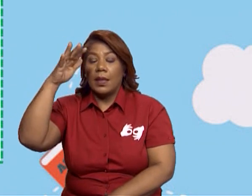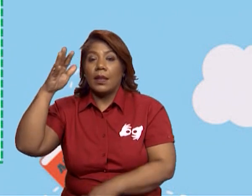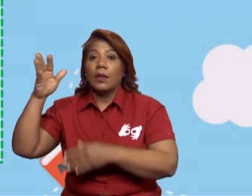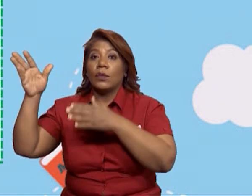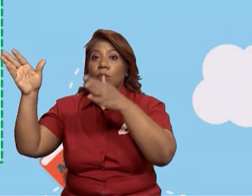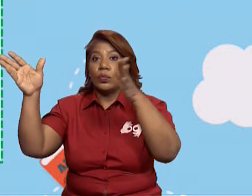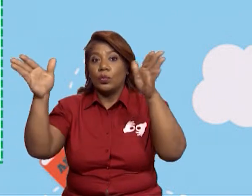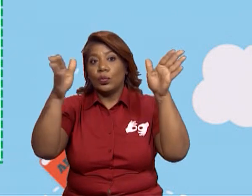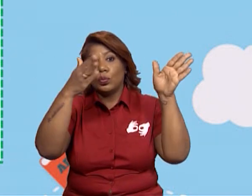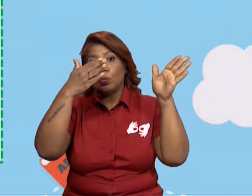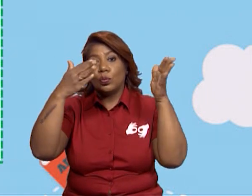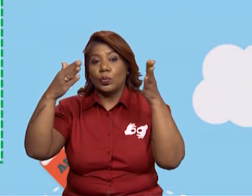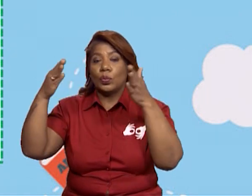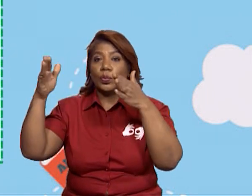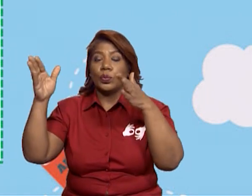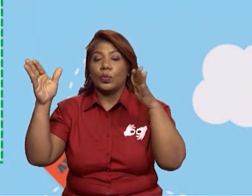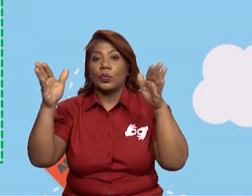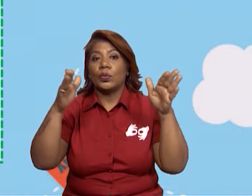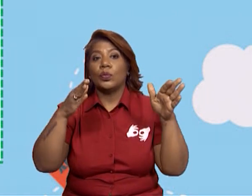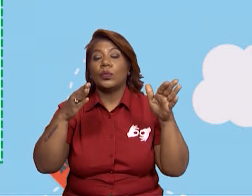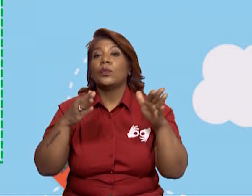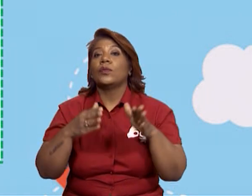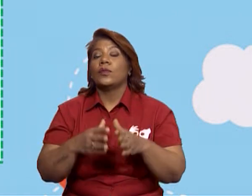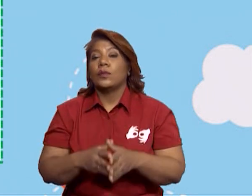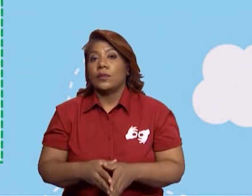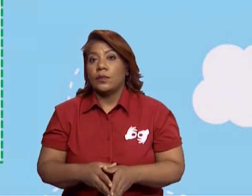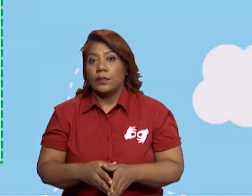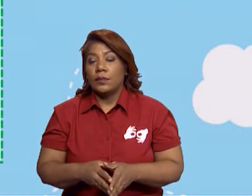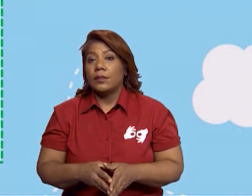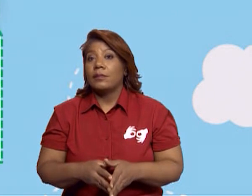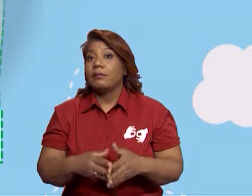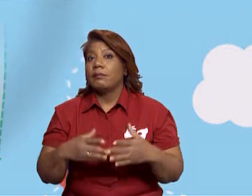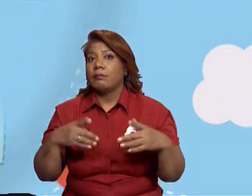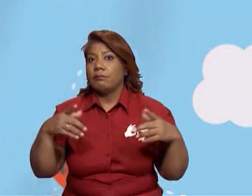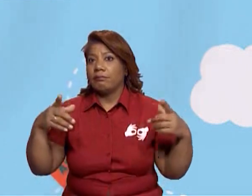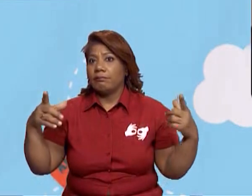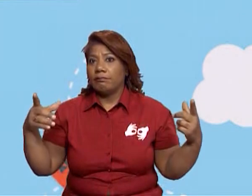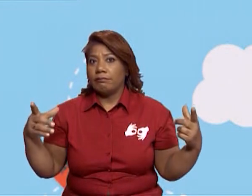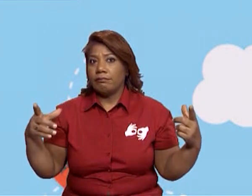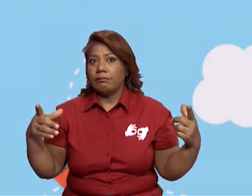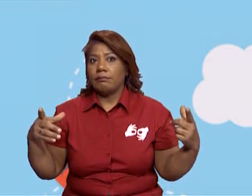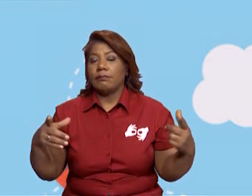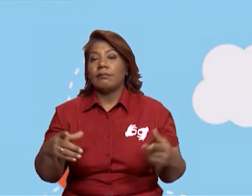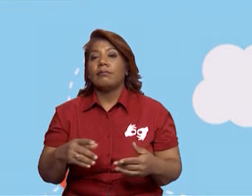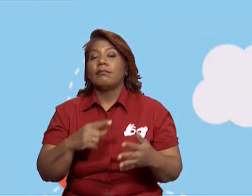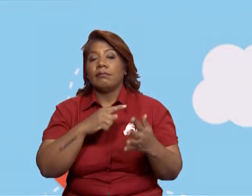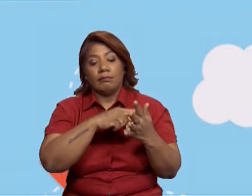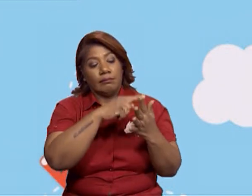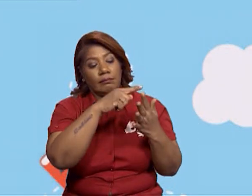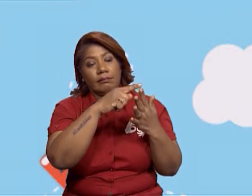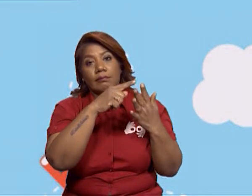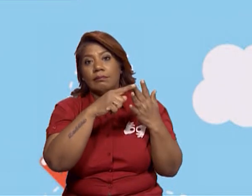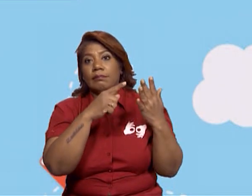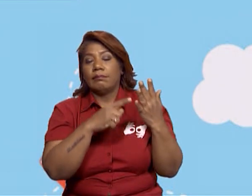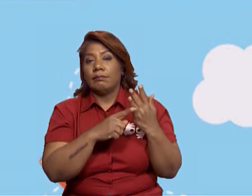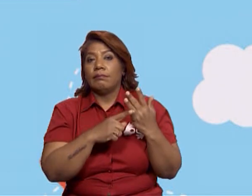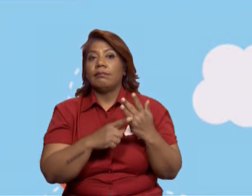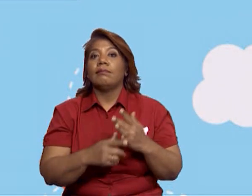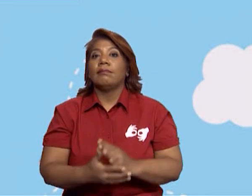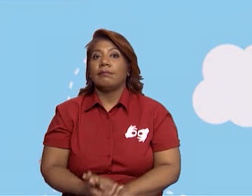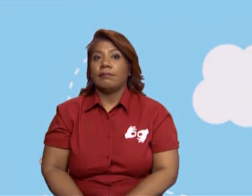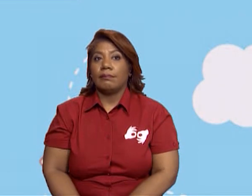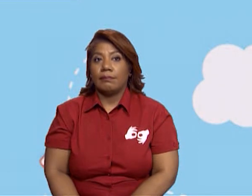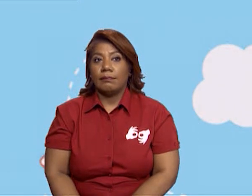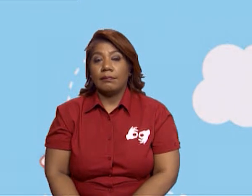viento, el tamaño de la superficie expuesta. Así es. Esos son los factores que afectan. Así